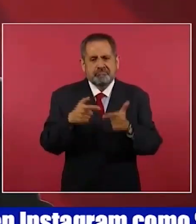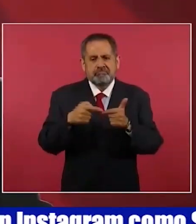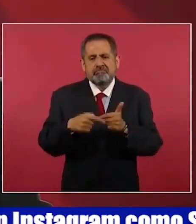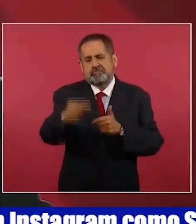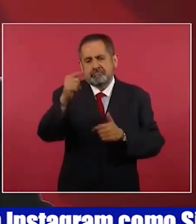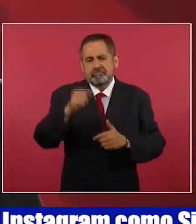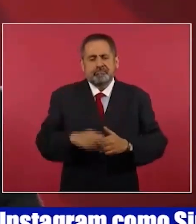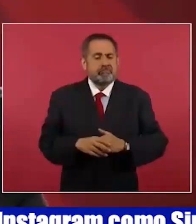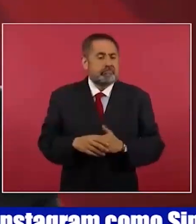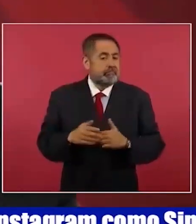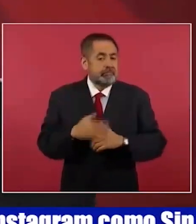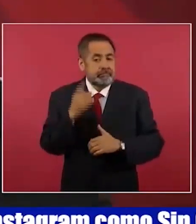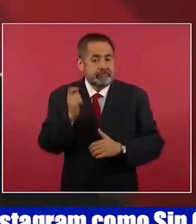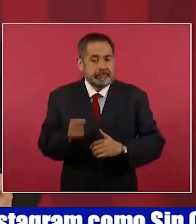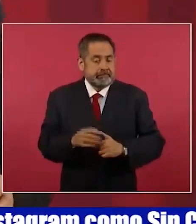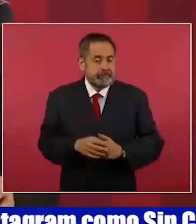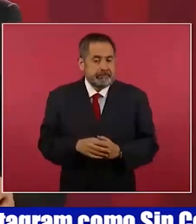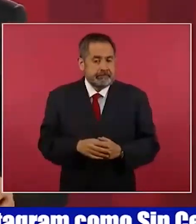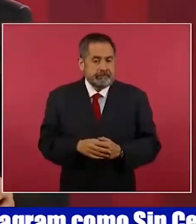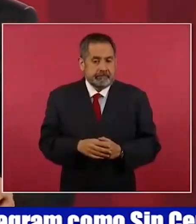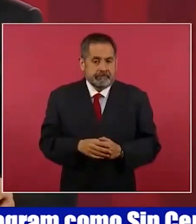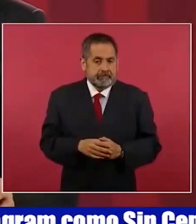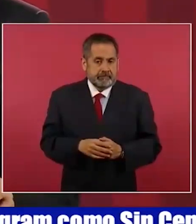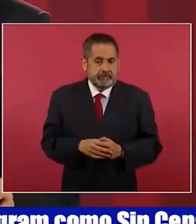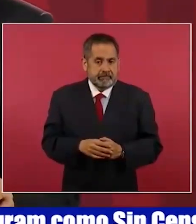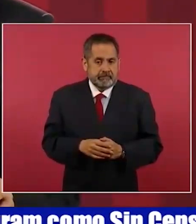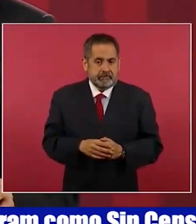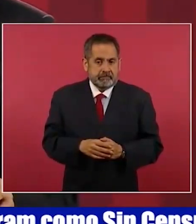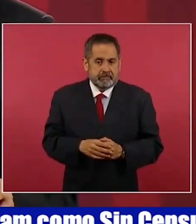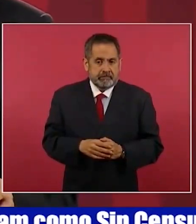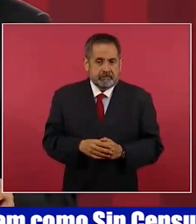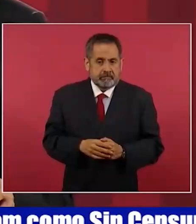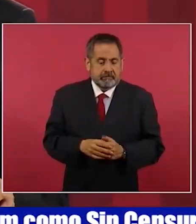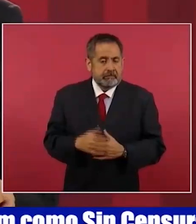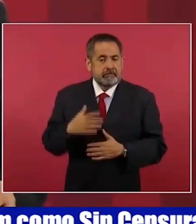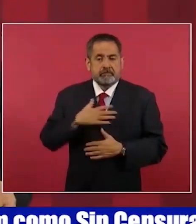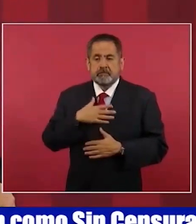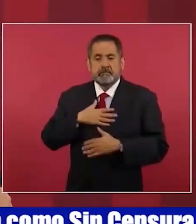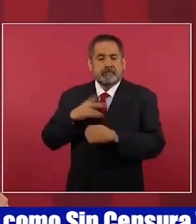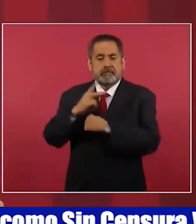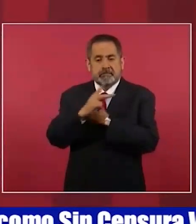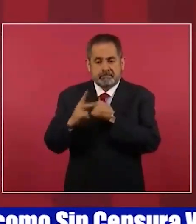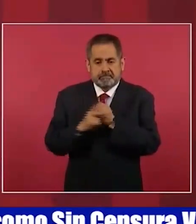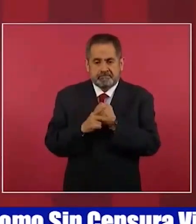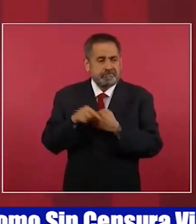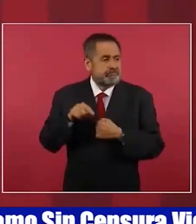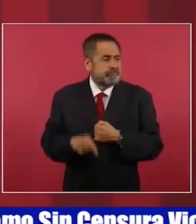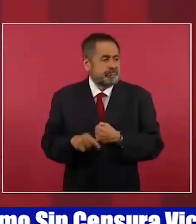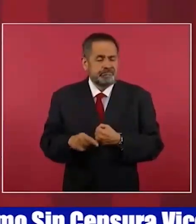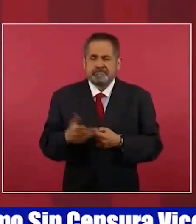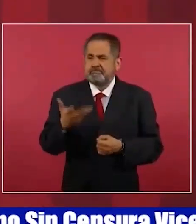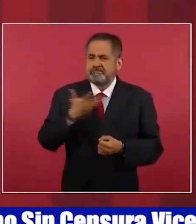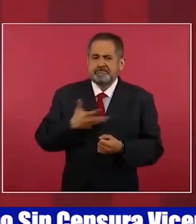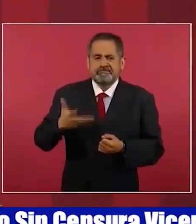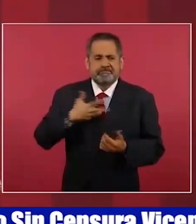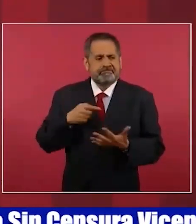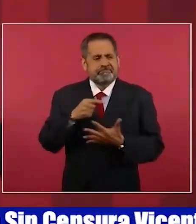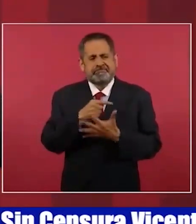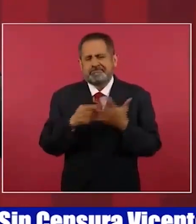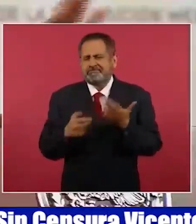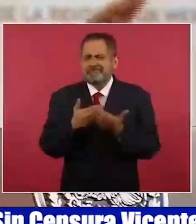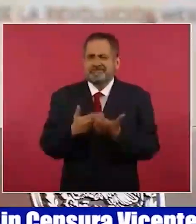sobre Ayotzinapa, alejado de los nombres, insisto, que nos han vendido históricamente, de los Krause, de los